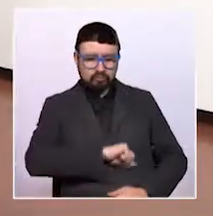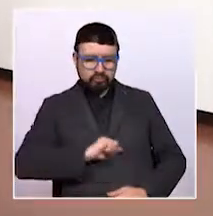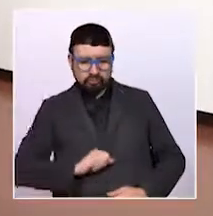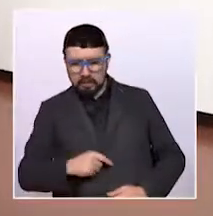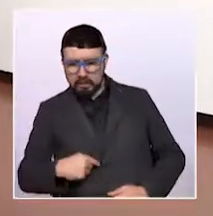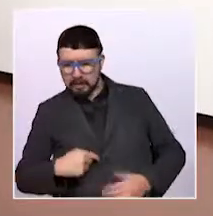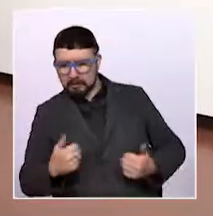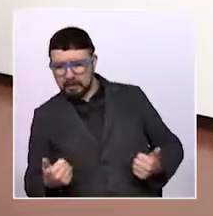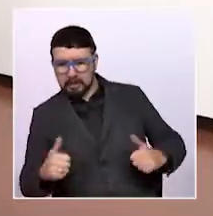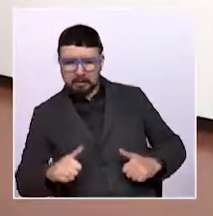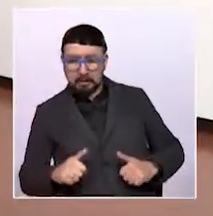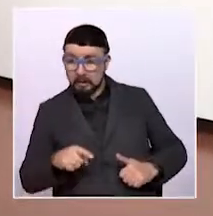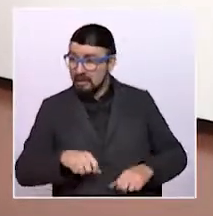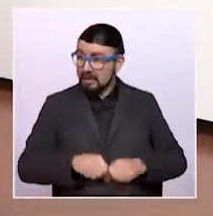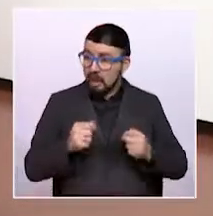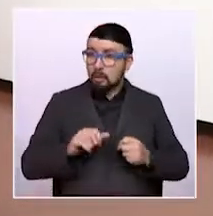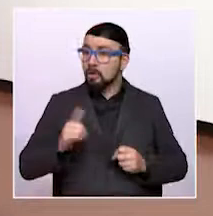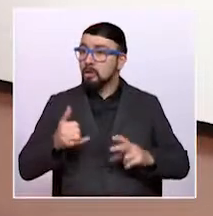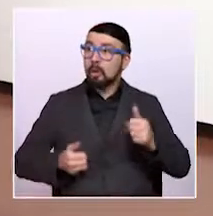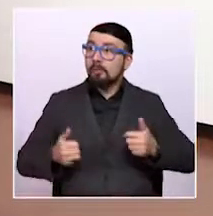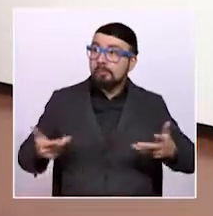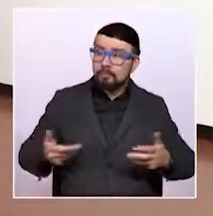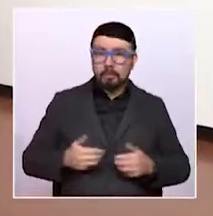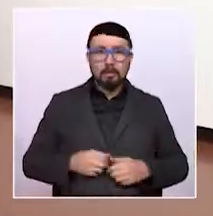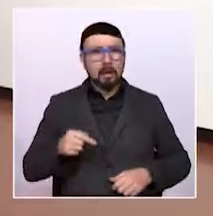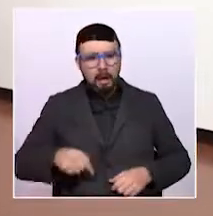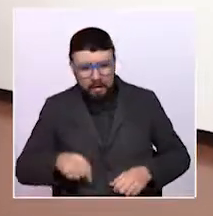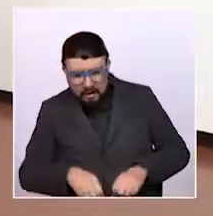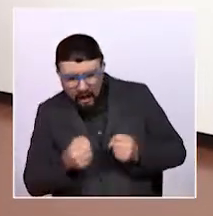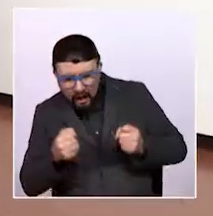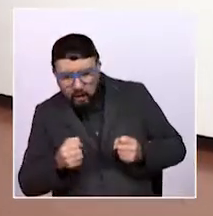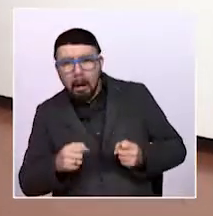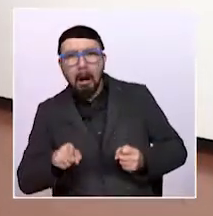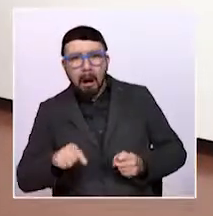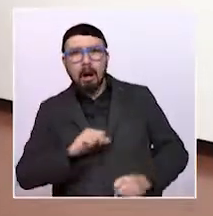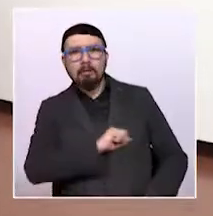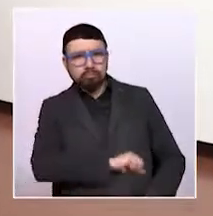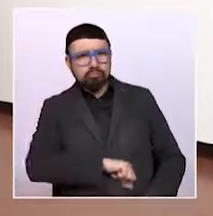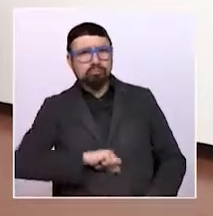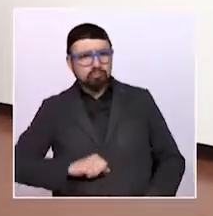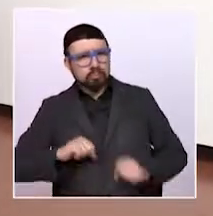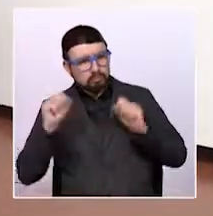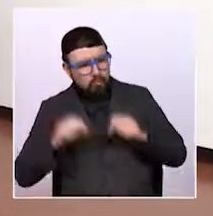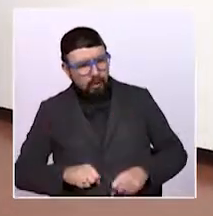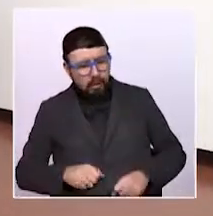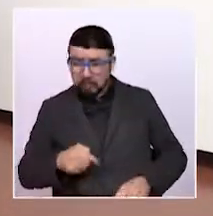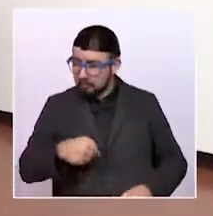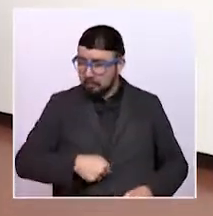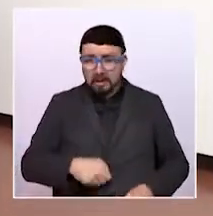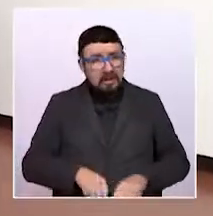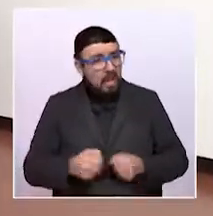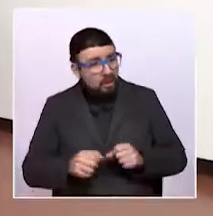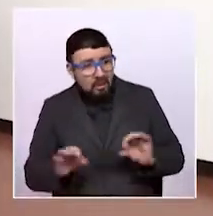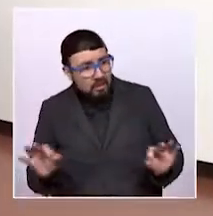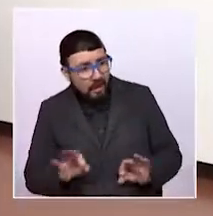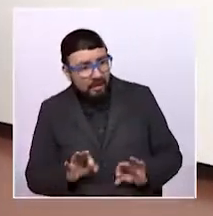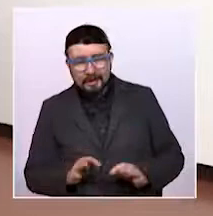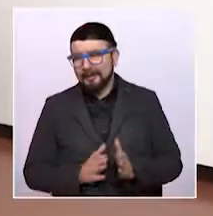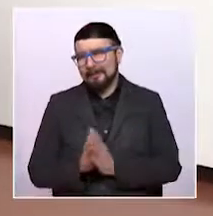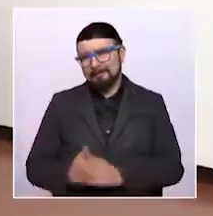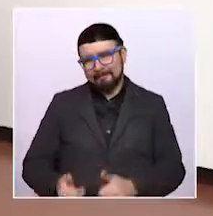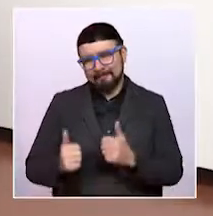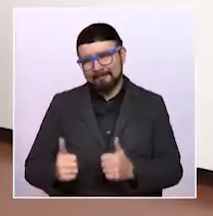si hubo daño no fetal porque los daños se pueden ver por ecografía si no hubo daño fetal todos felices